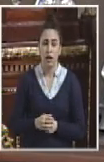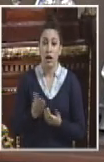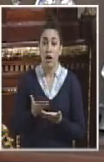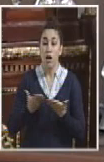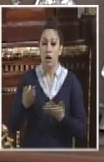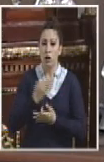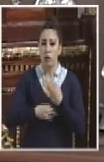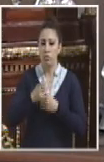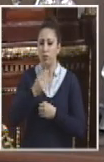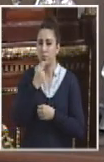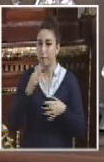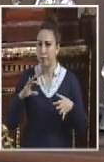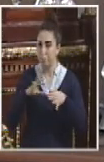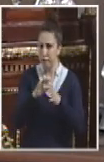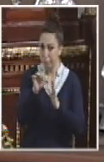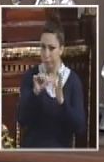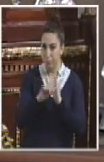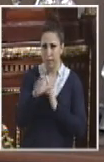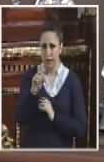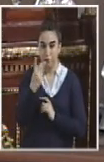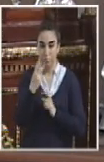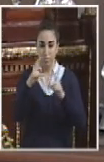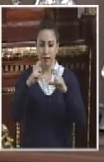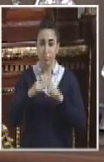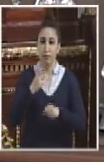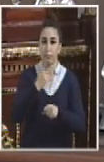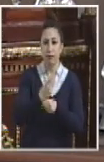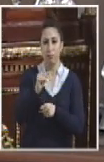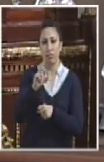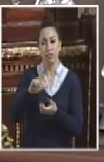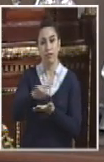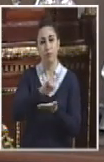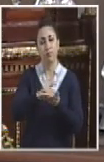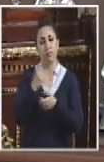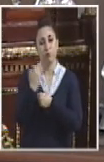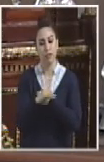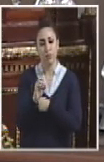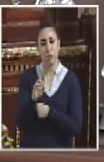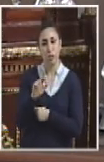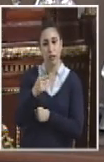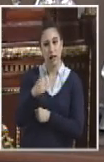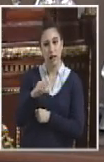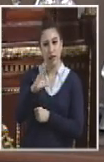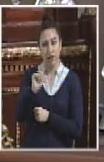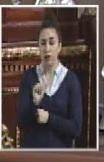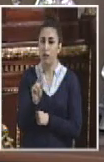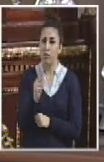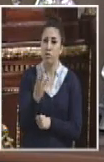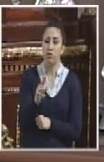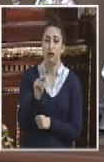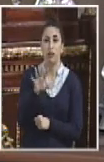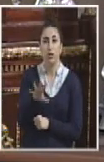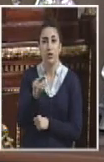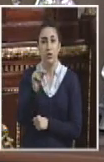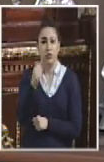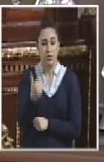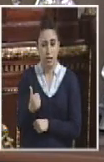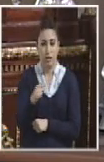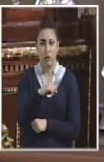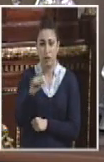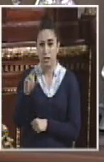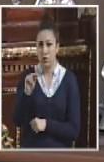fundamento en lo dispuesto por los artículos 32, fracciones segunda y 30ª de la Ley Orgánica, 84,